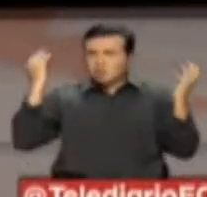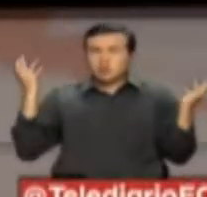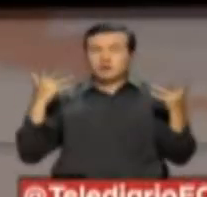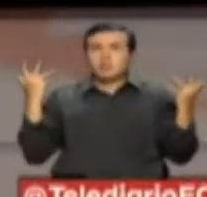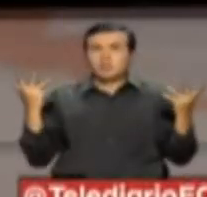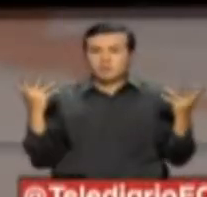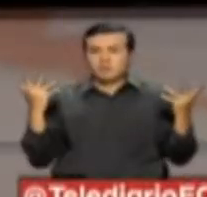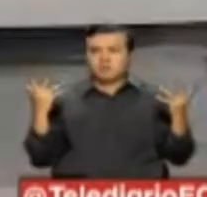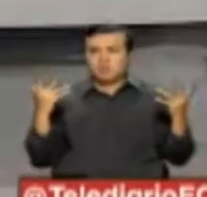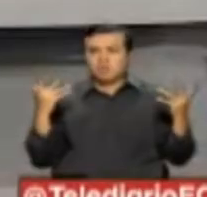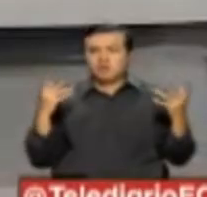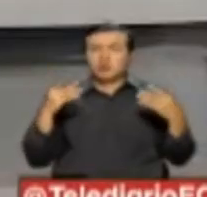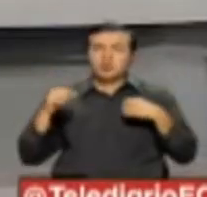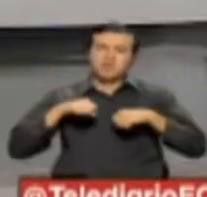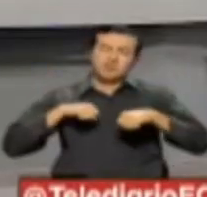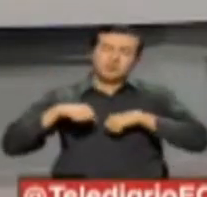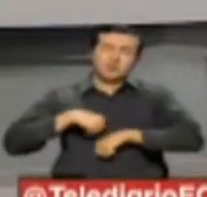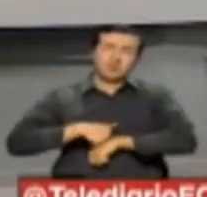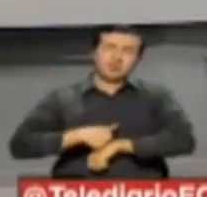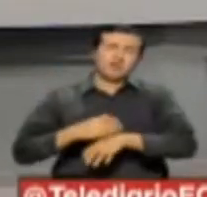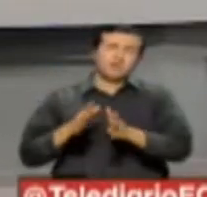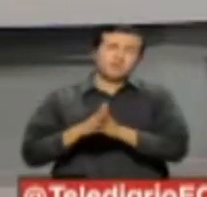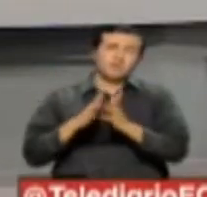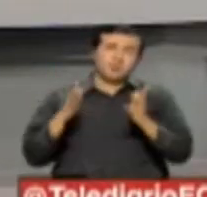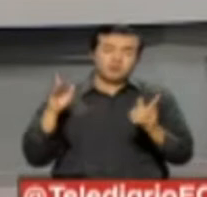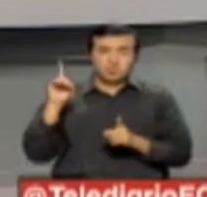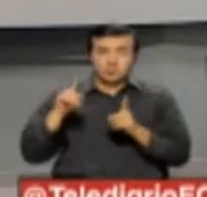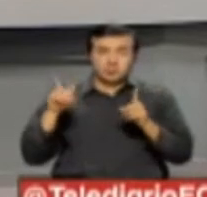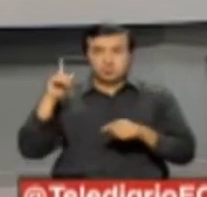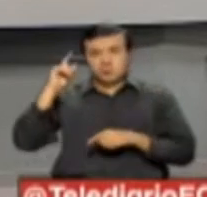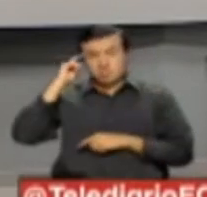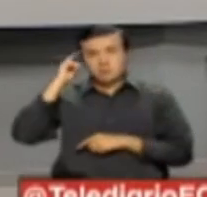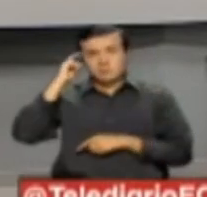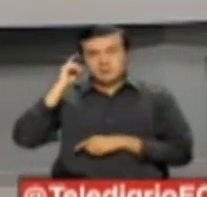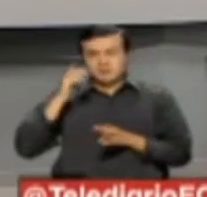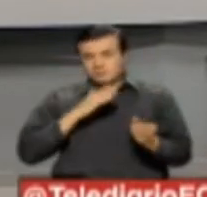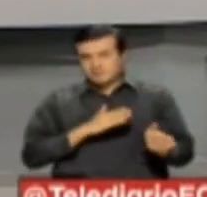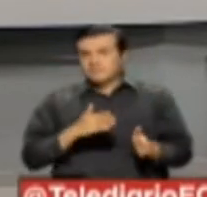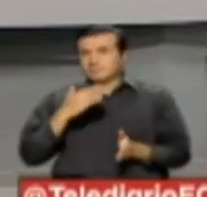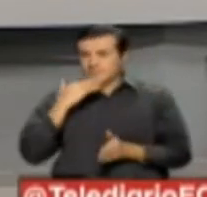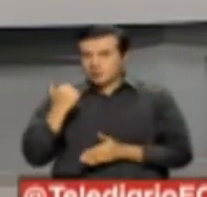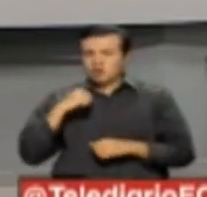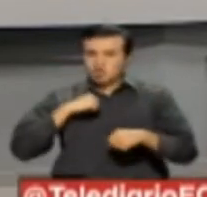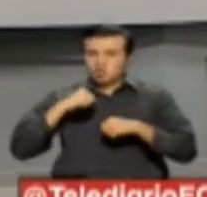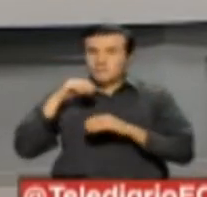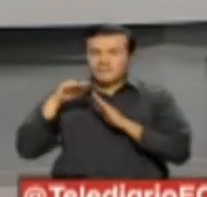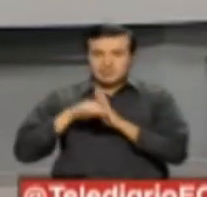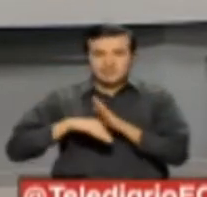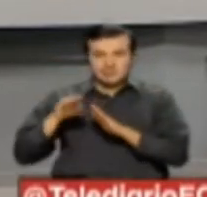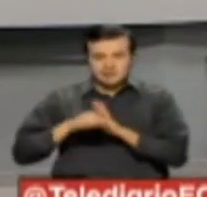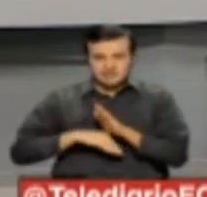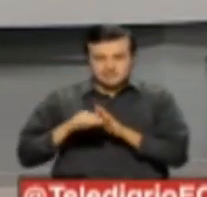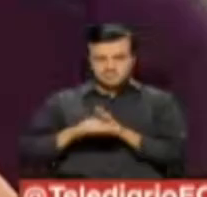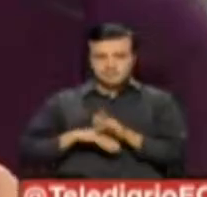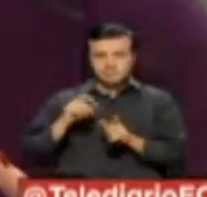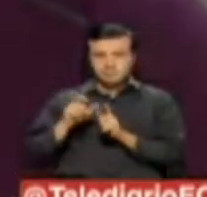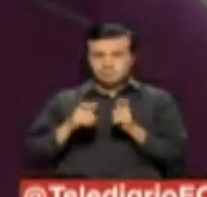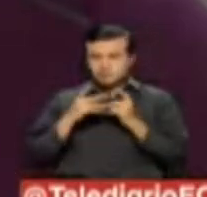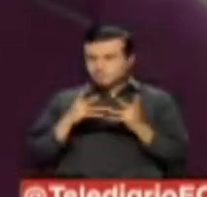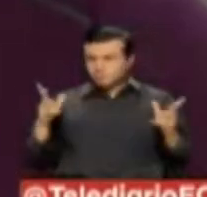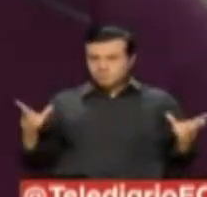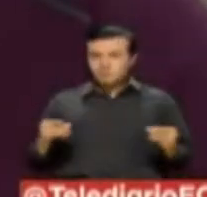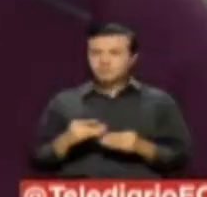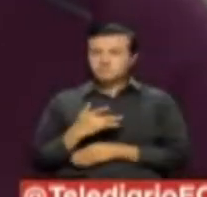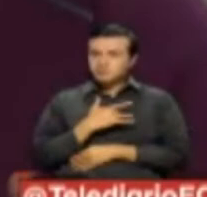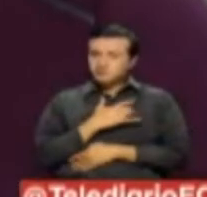extenso a la tramitología que es lo que también dentro del gobierno se ha establecido pues mejorar esta situación para que la ciudad eterna toda la